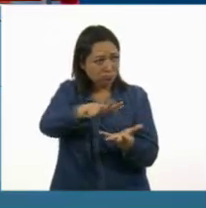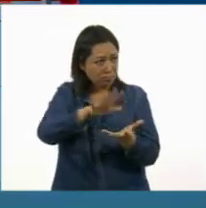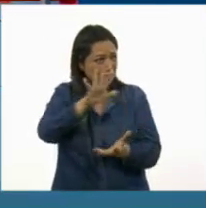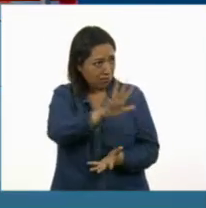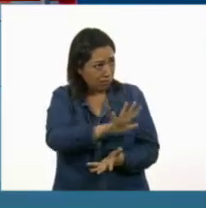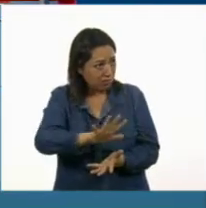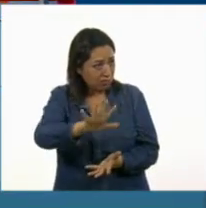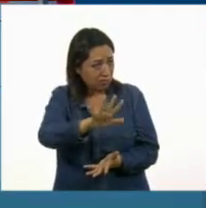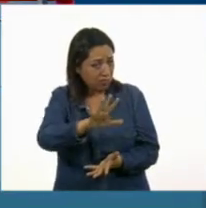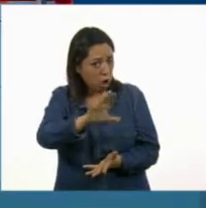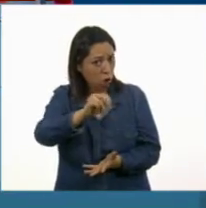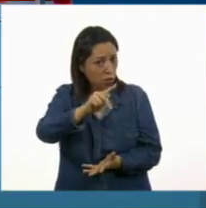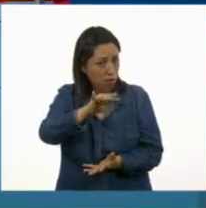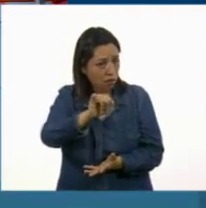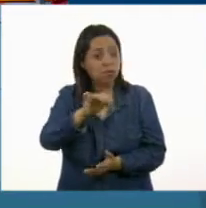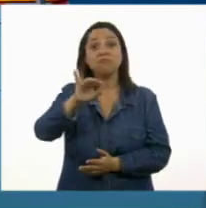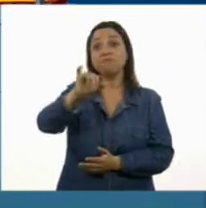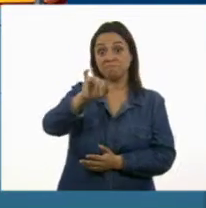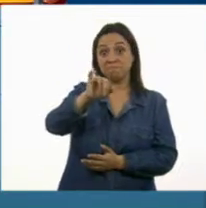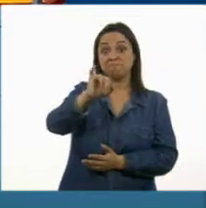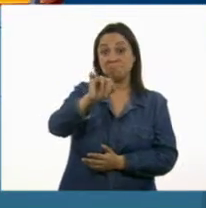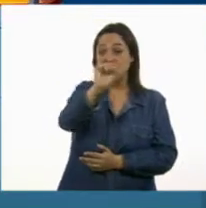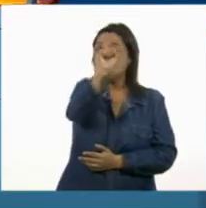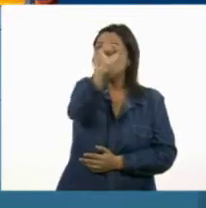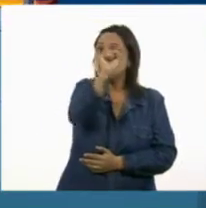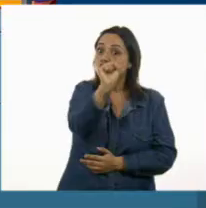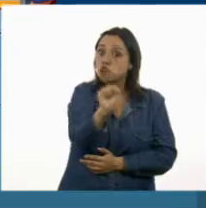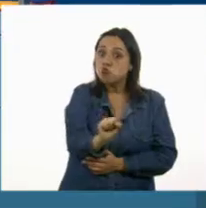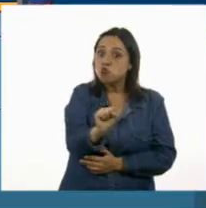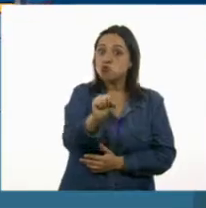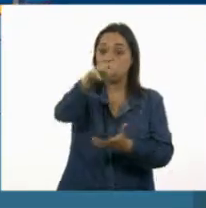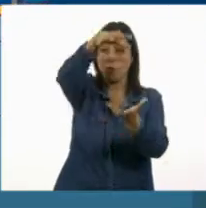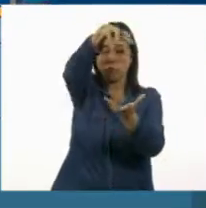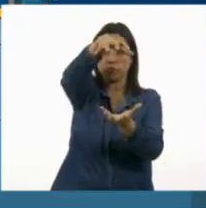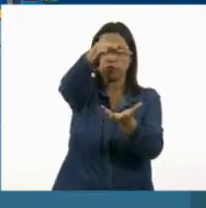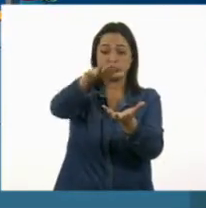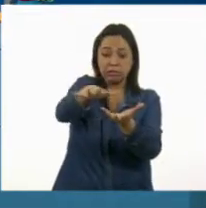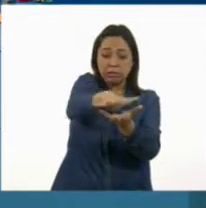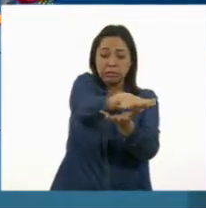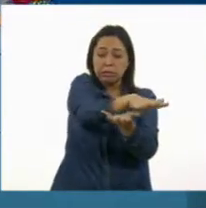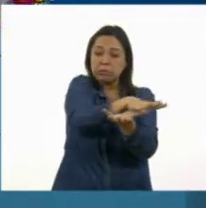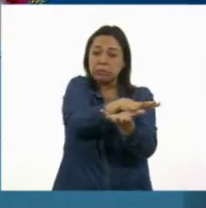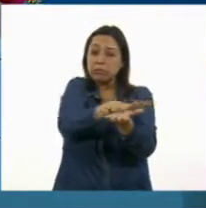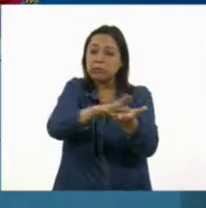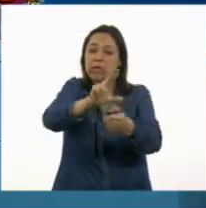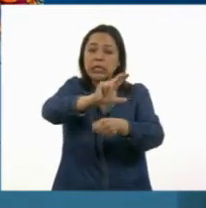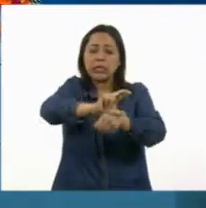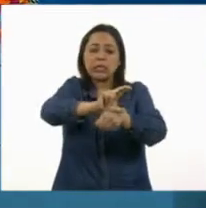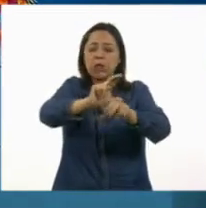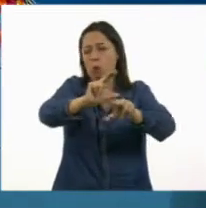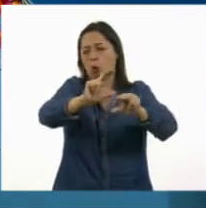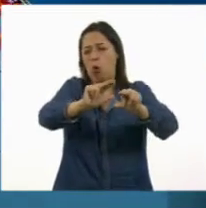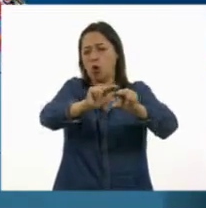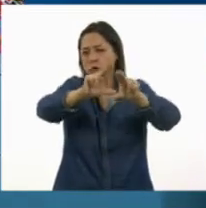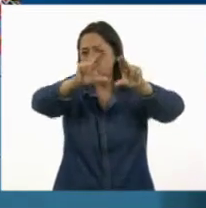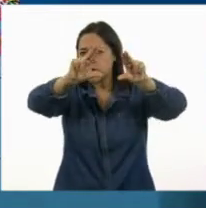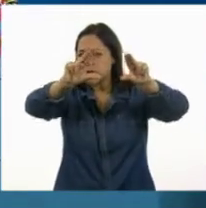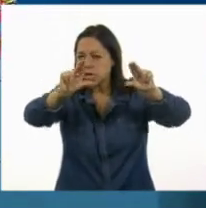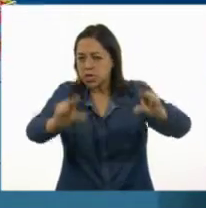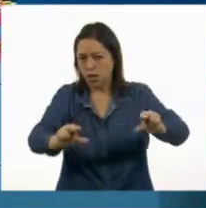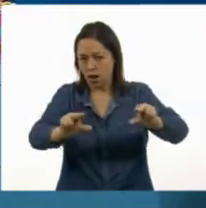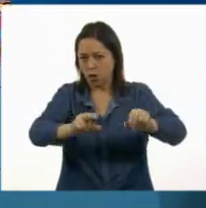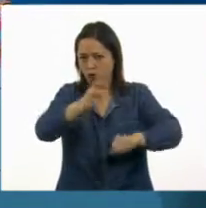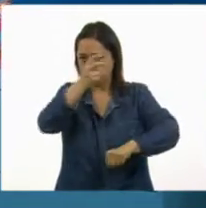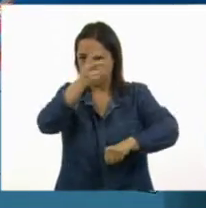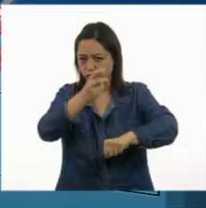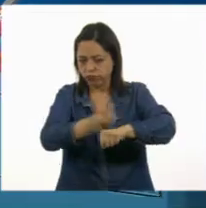De hecho, se encuentra en el polo sur de la Tierra y está totalmente cubierto de hielo. Como nos ha dicho Ton, un continente, recuerden